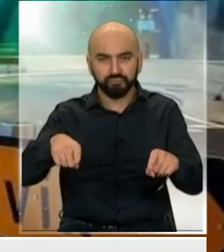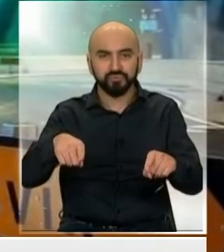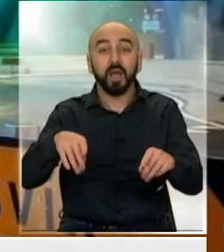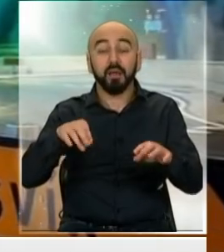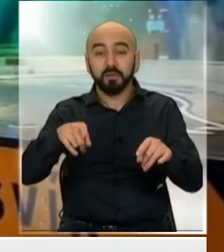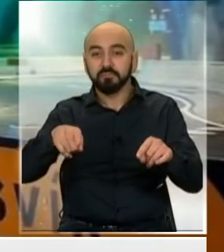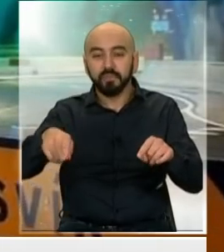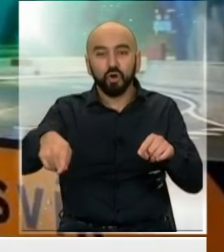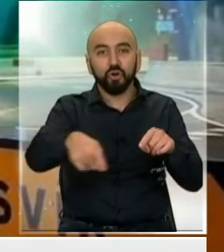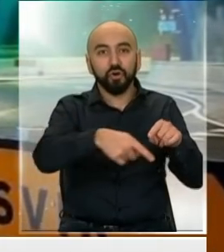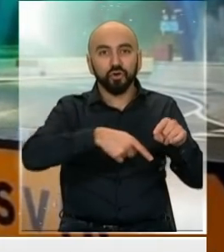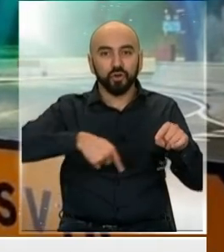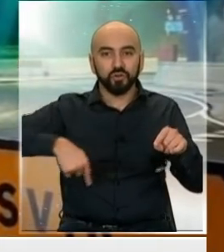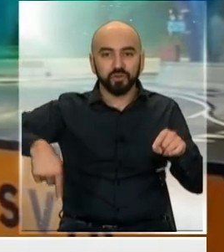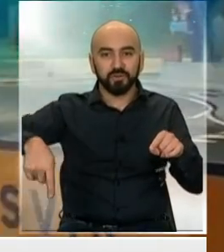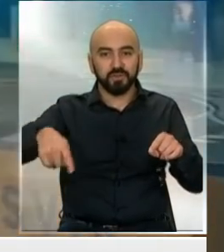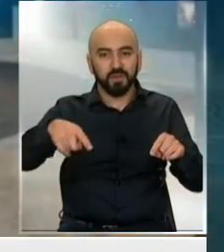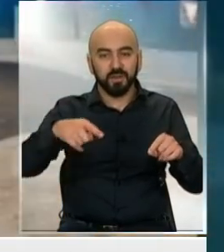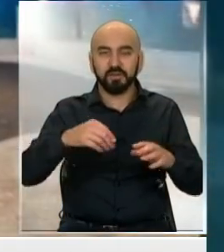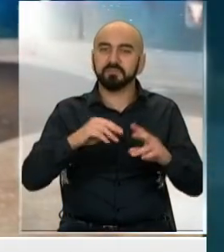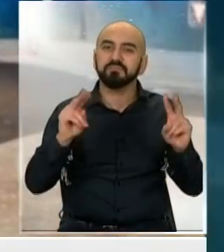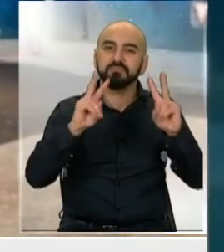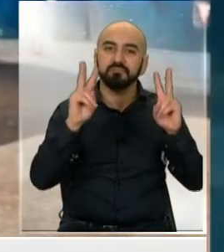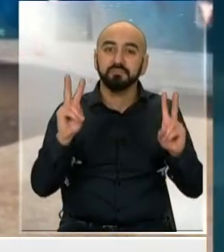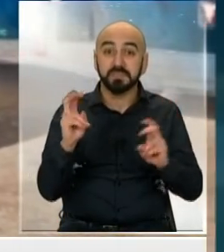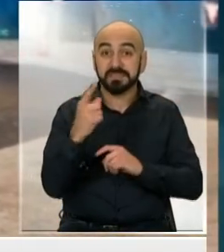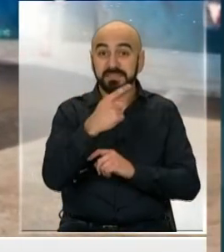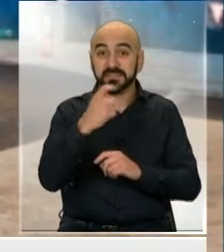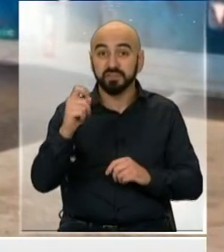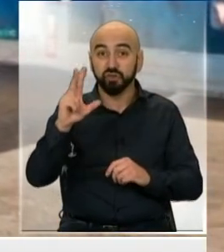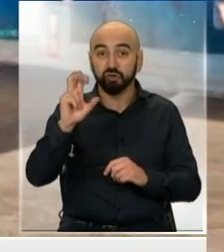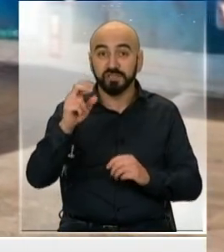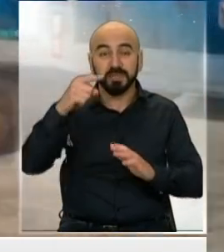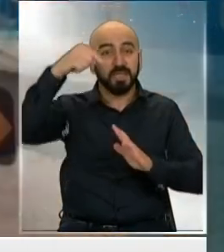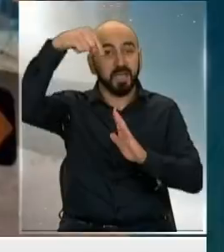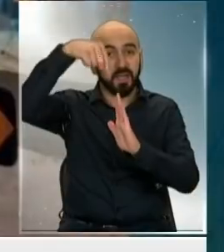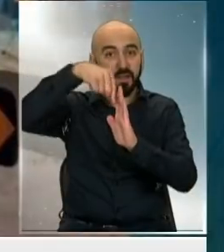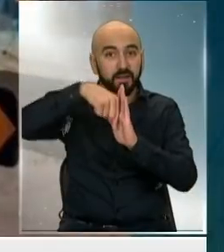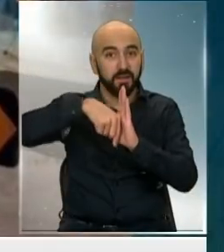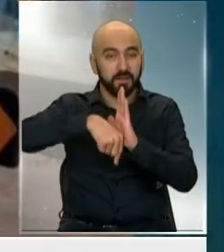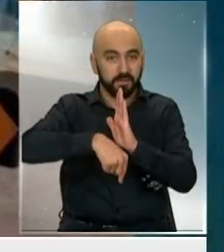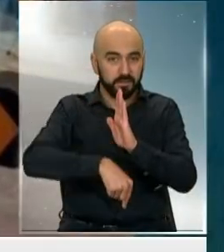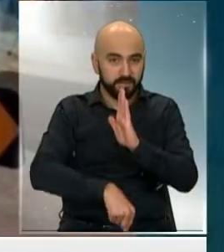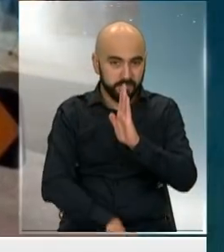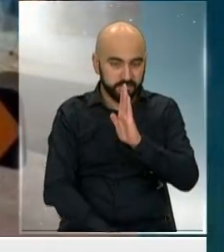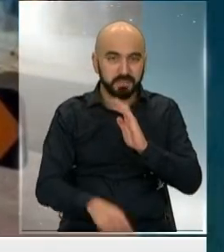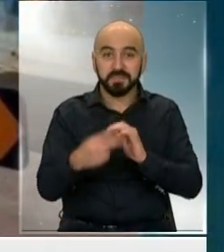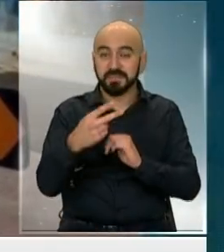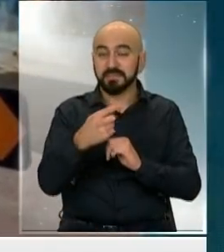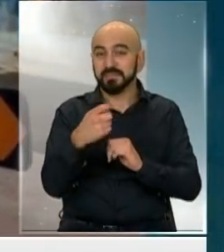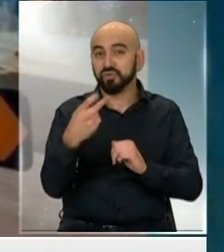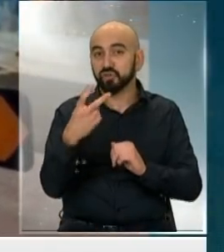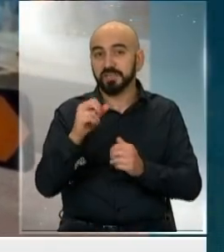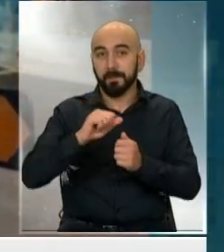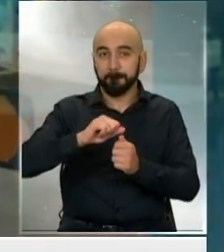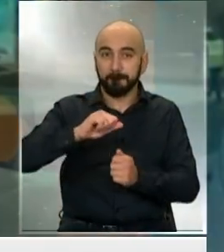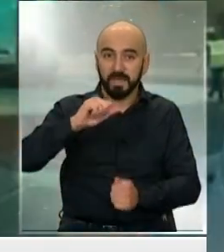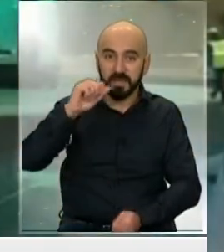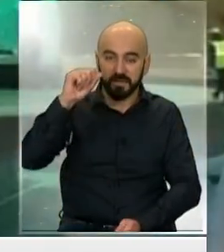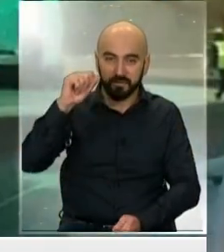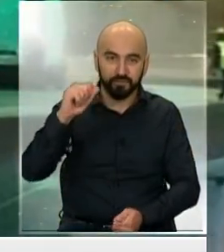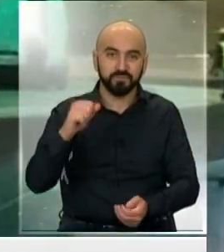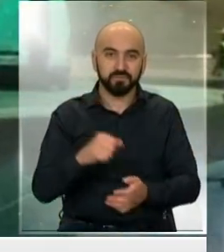el agua, localizada a 180 metros de profundidad en el Océano Atlántico. La inauguración de